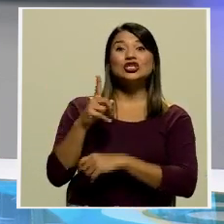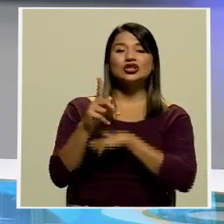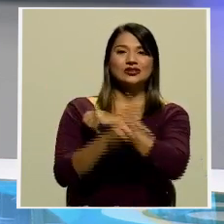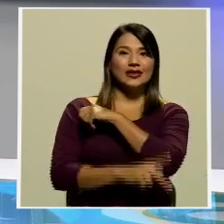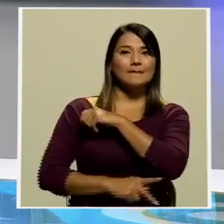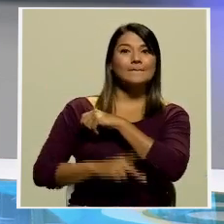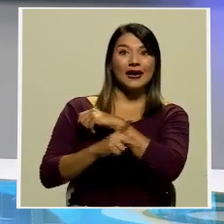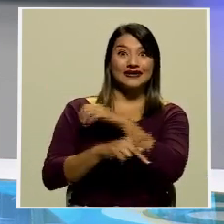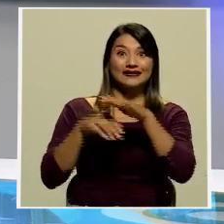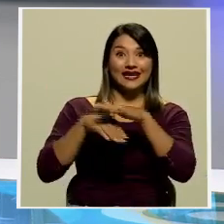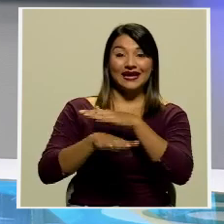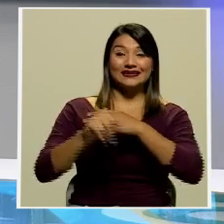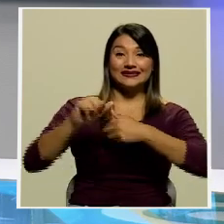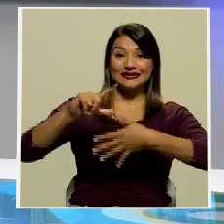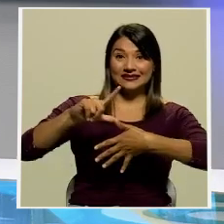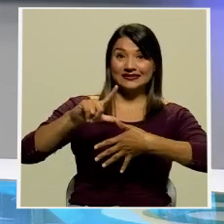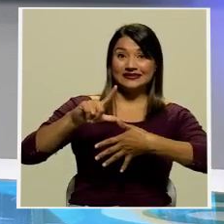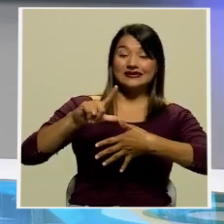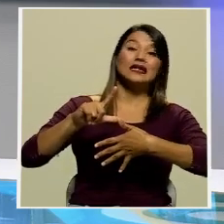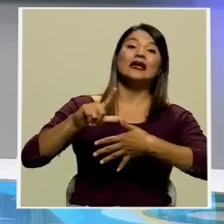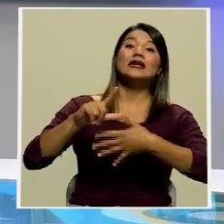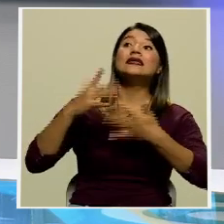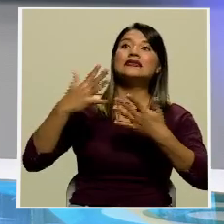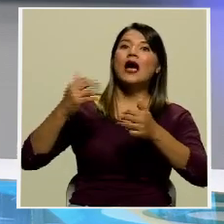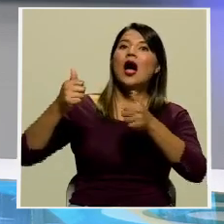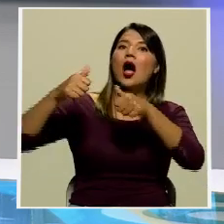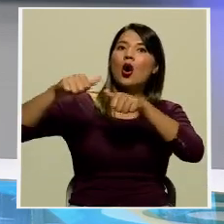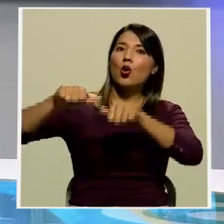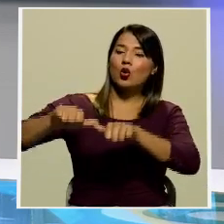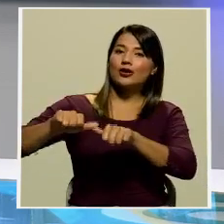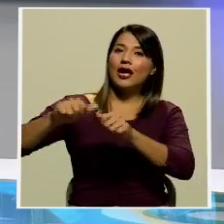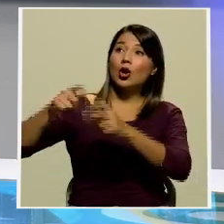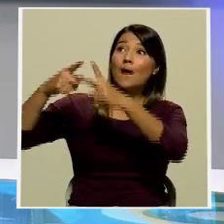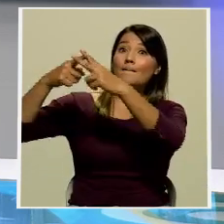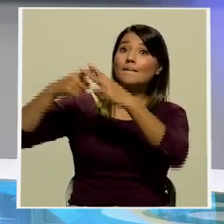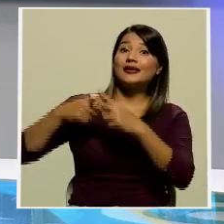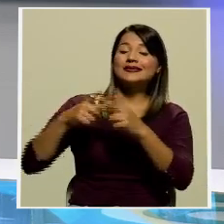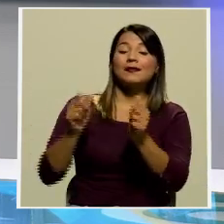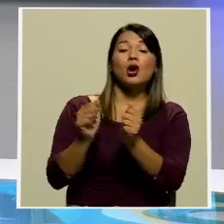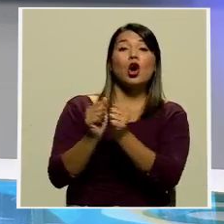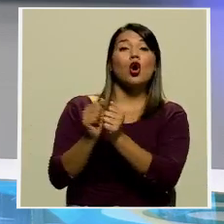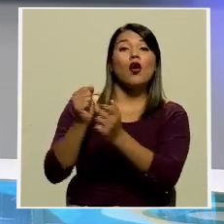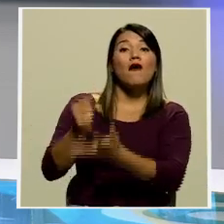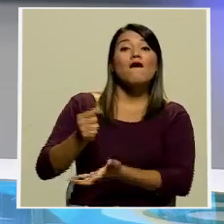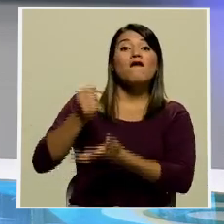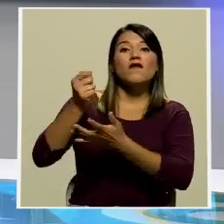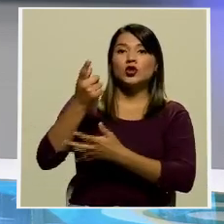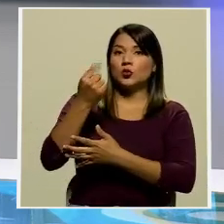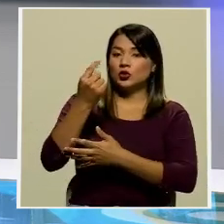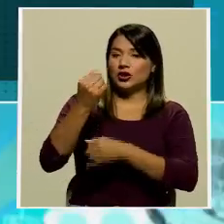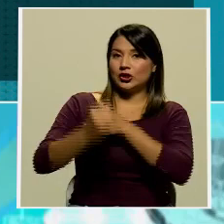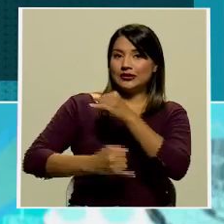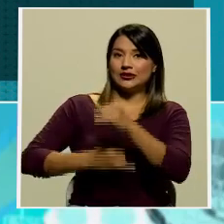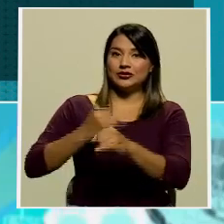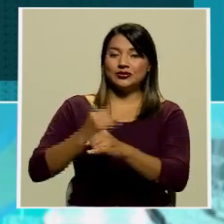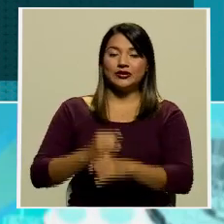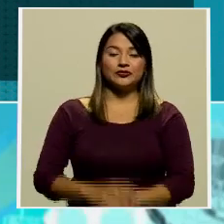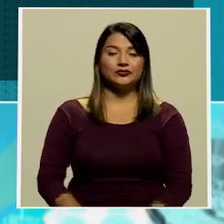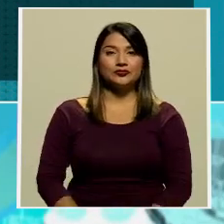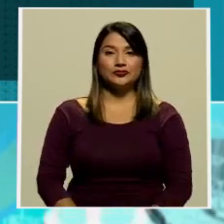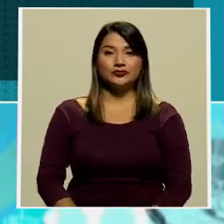países latinoamericanos acordaron recibir créditos del Fondo Monetario Internacional.